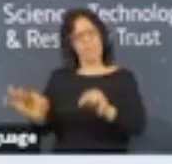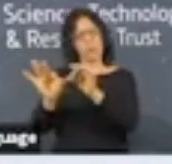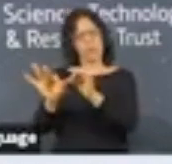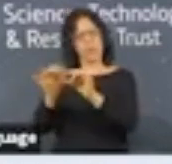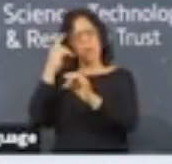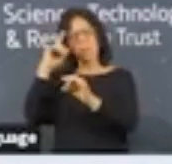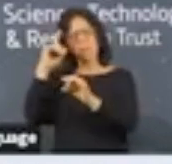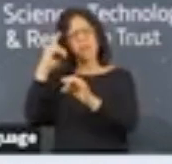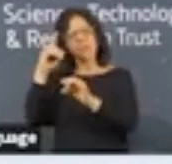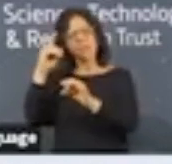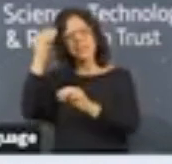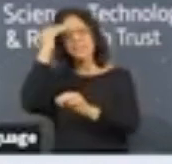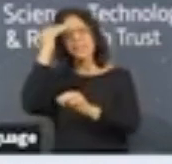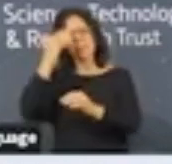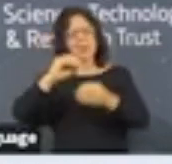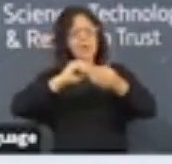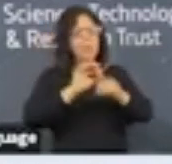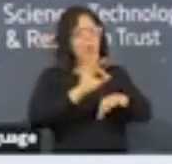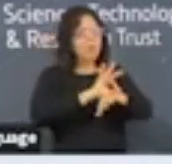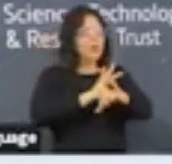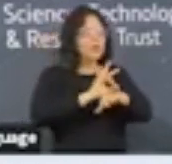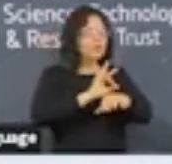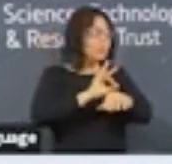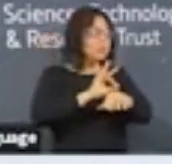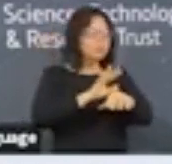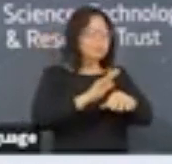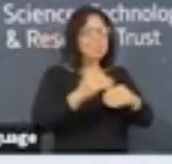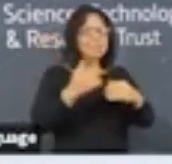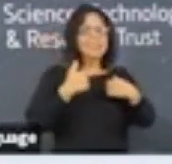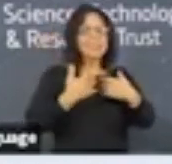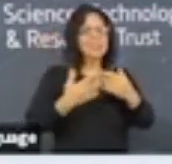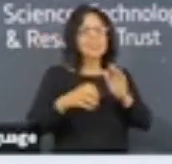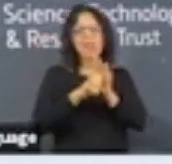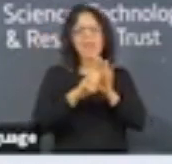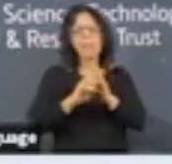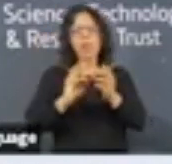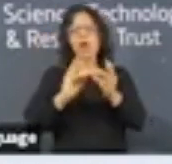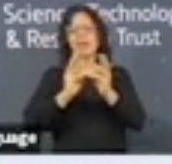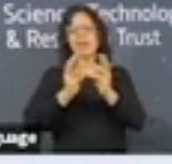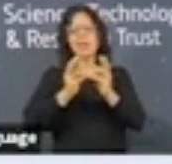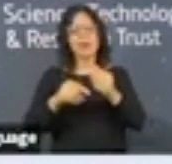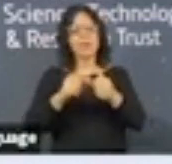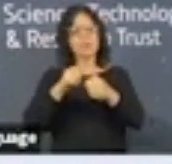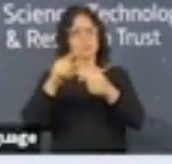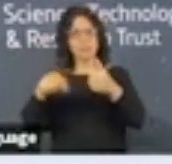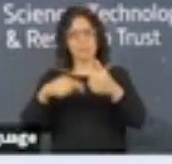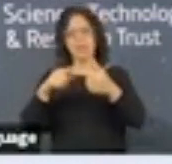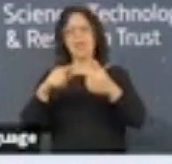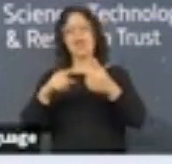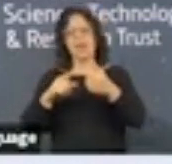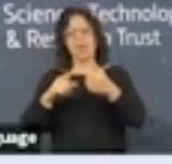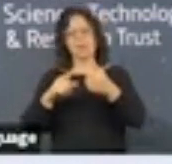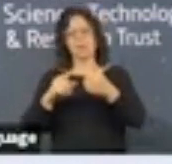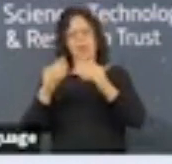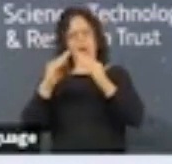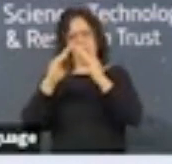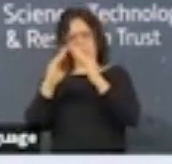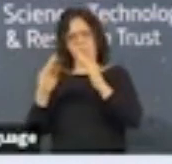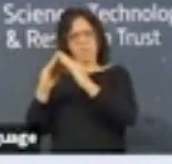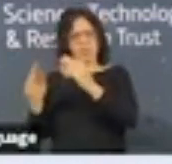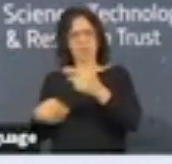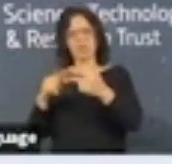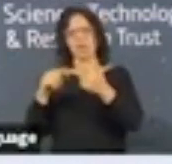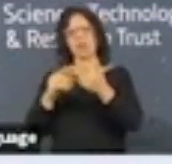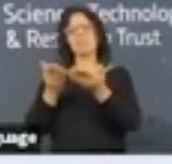de mosquitos, como es el clima, la vivienda, los servicios públicos, el